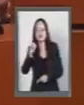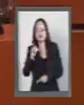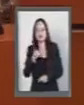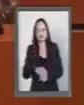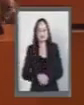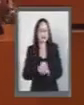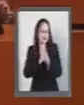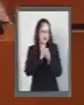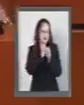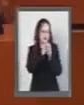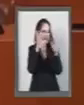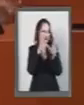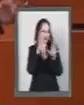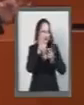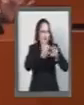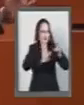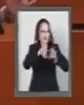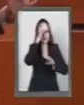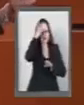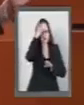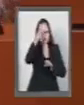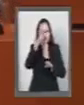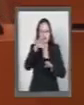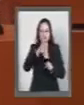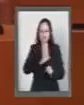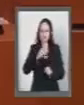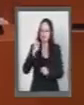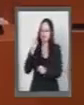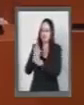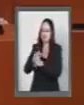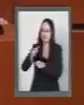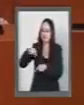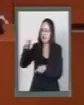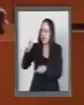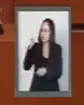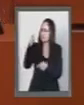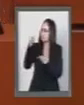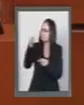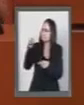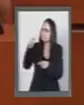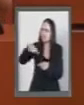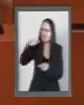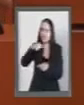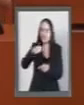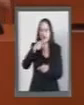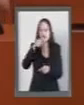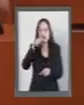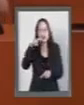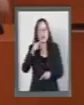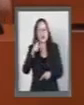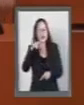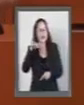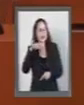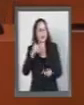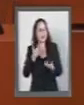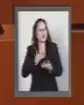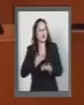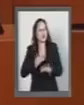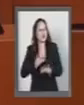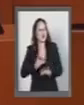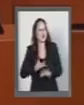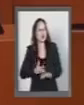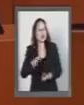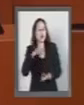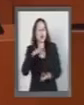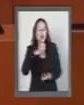empresarios le pusieron el coco y se asustó, los vio tan trajeaditos, tenían tantos